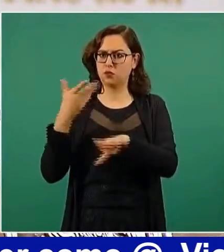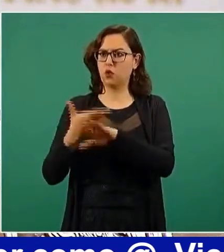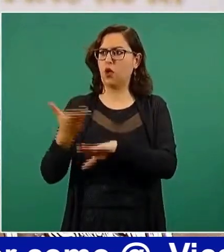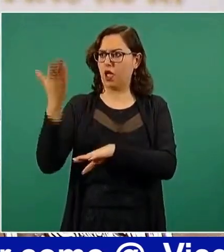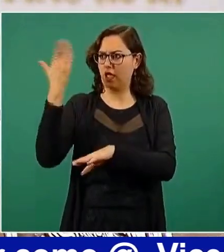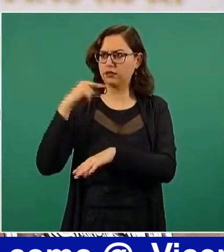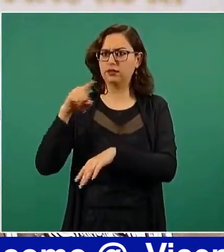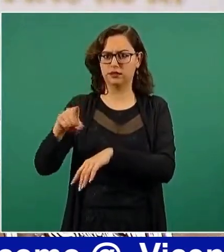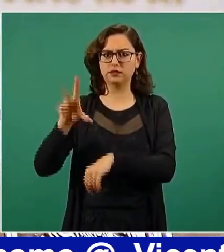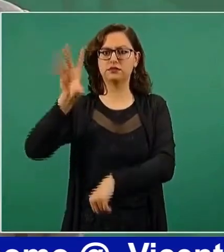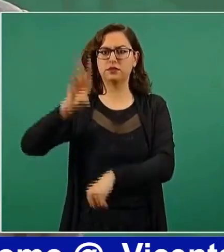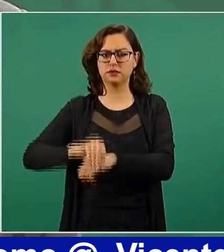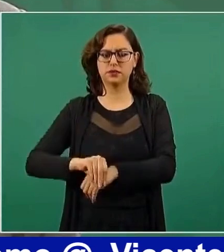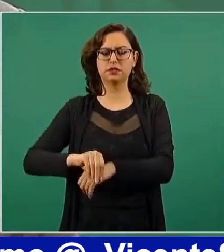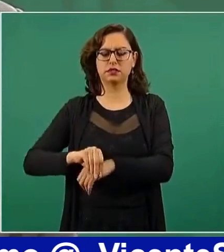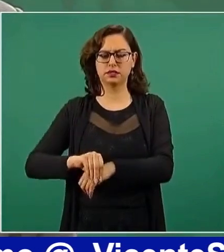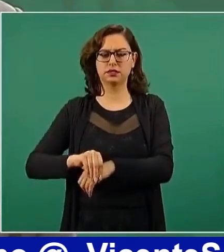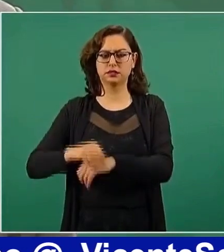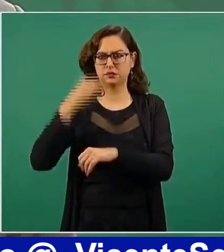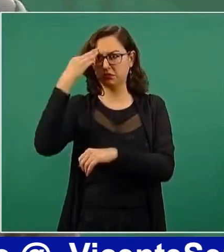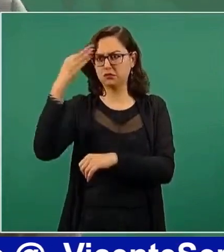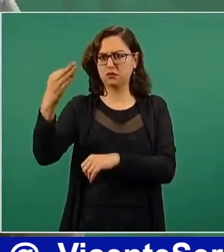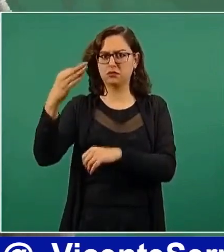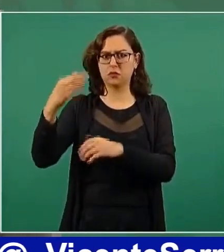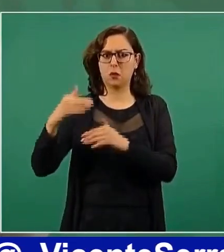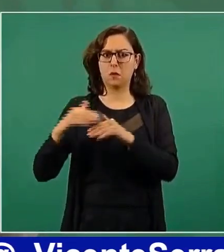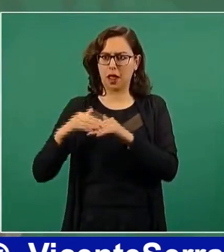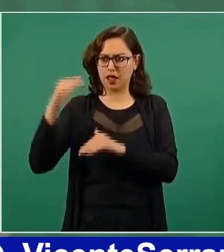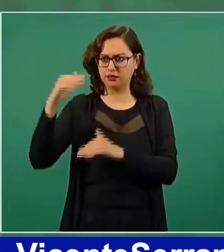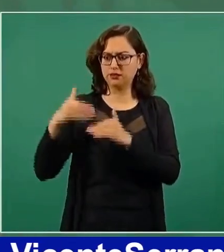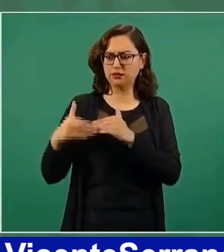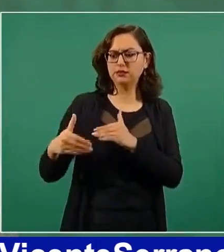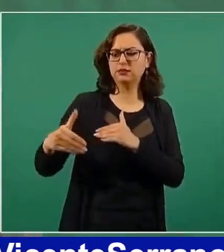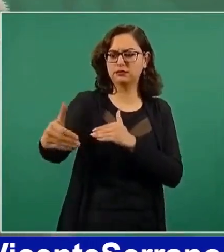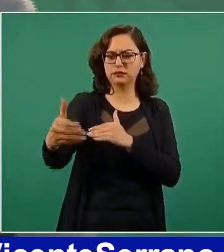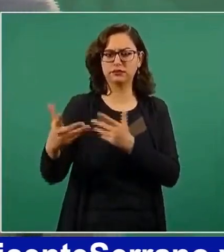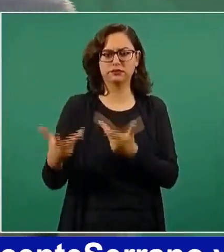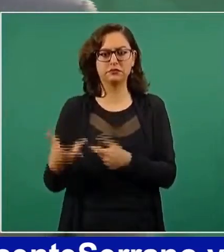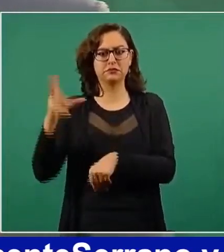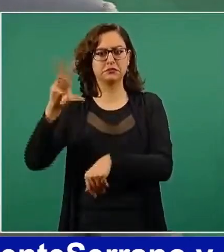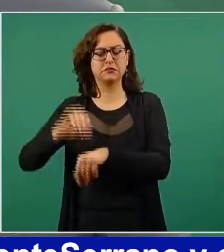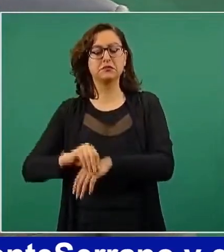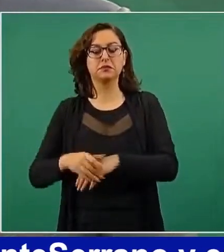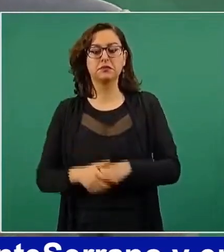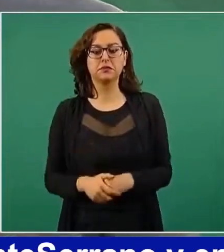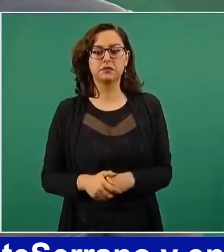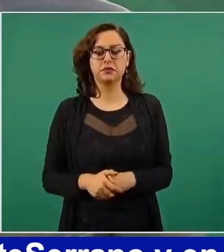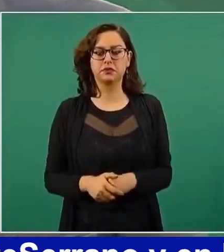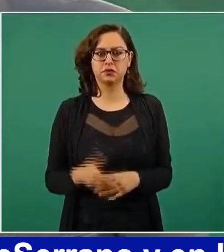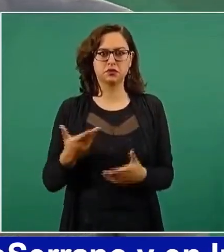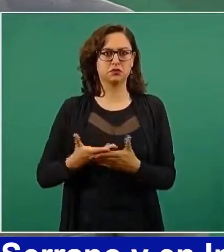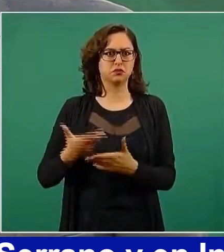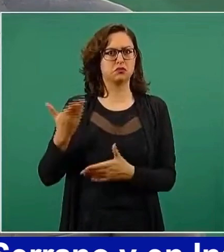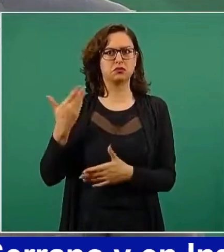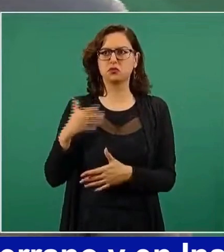Ahora se rasgan las